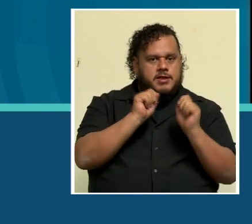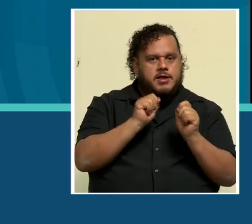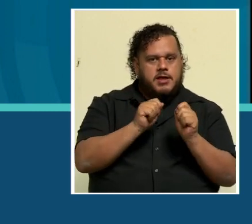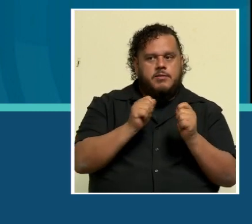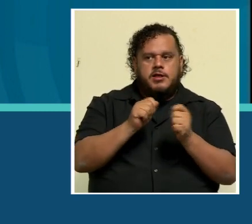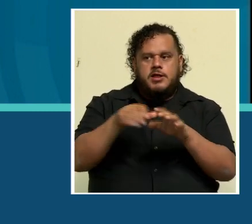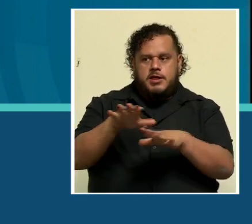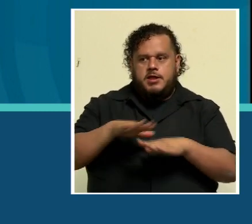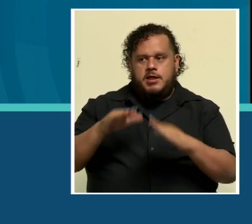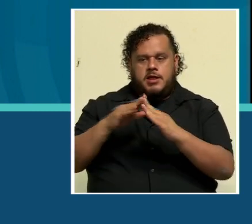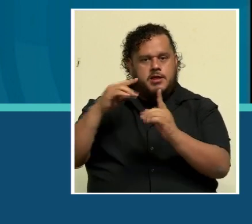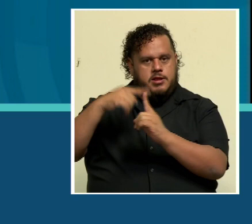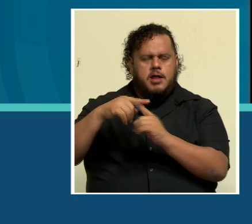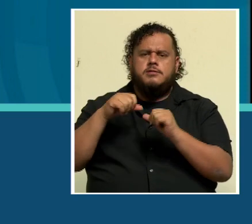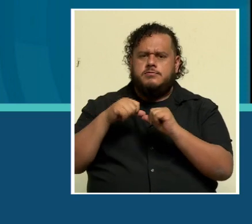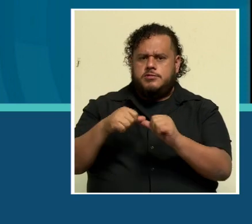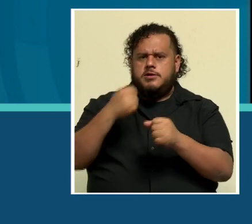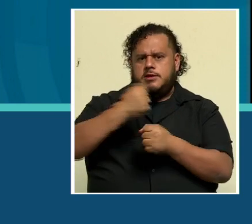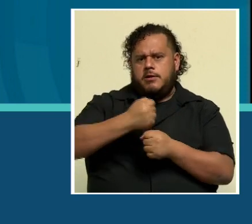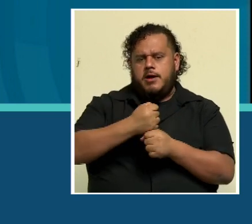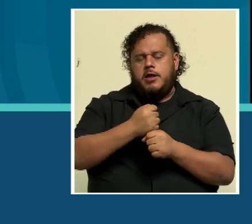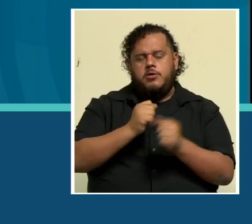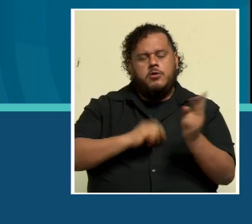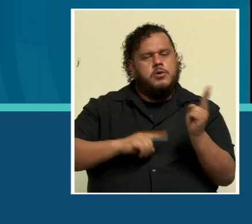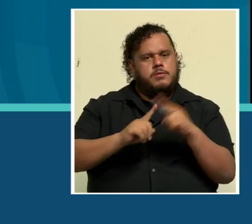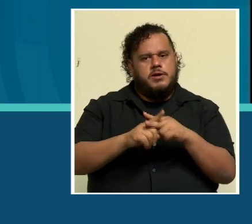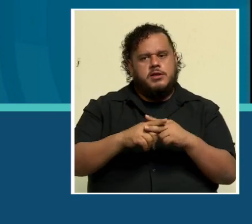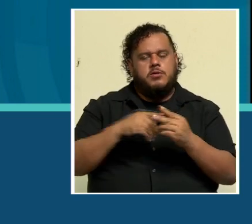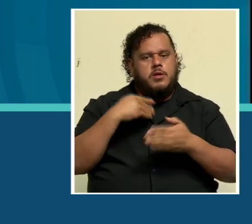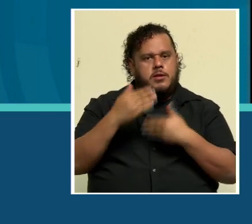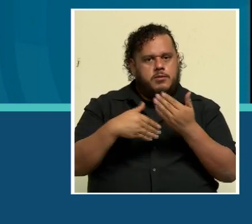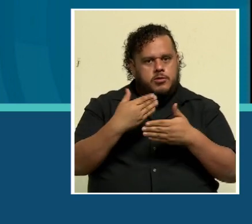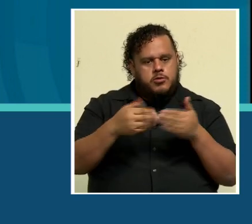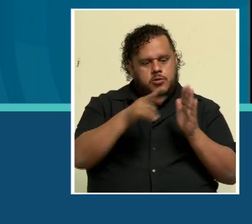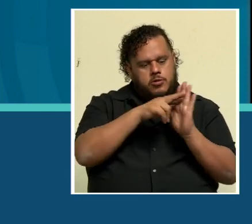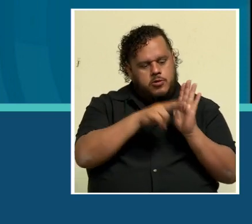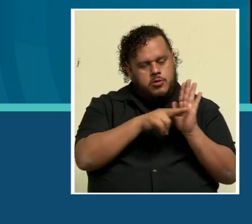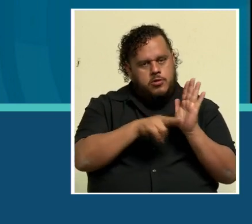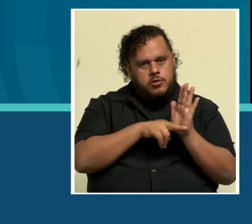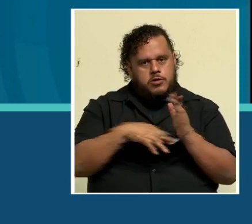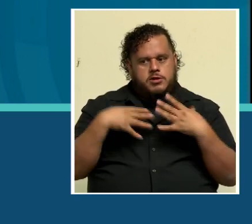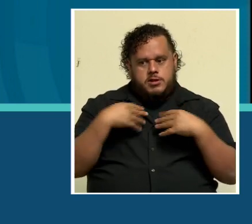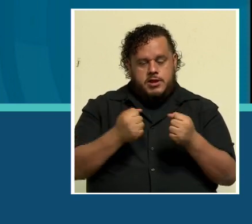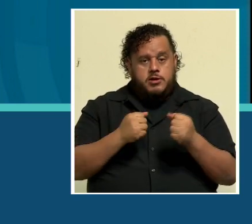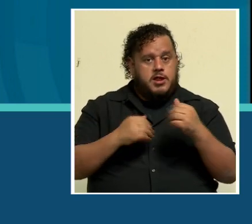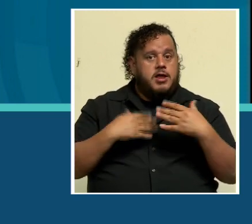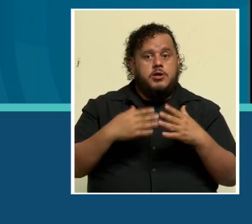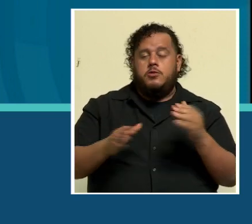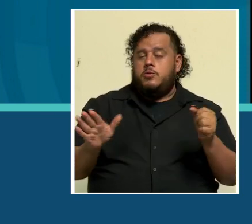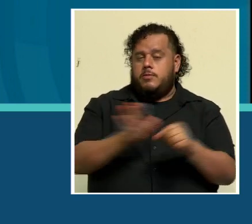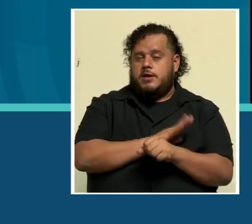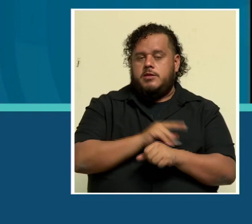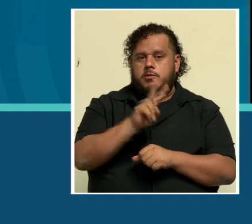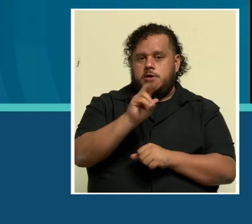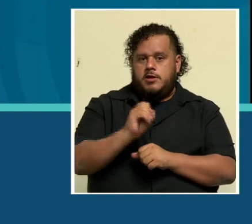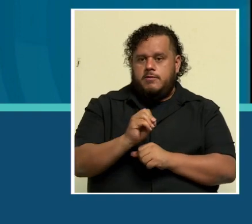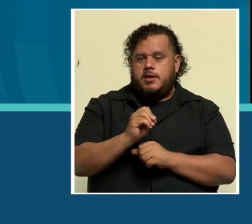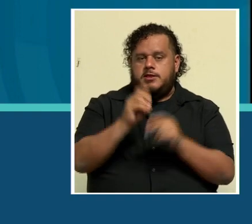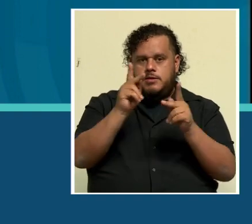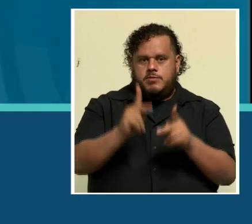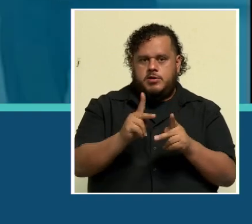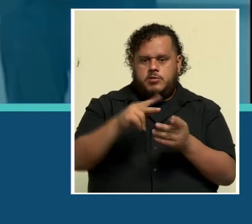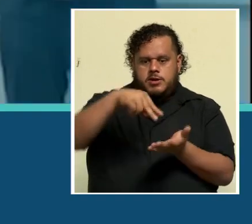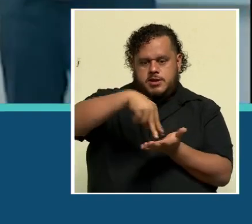culto se mantienen en funcionamiento con aplicación de protocolos sanitarios y se permitirá un máximo de 20 personas de pie en los